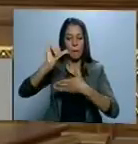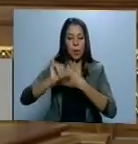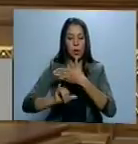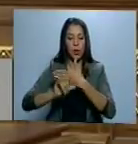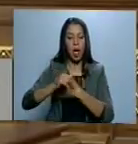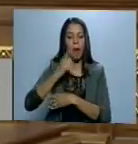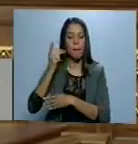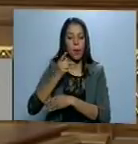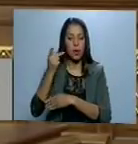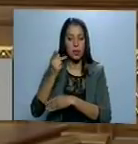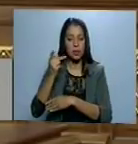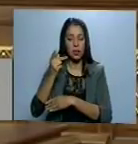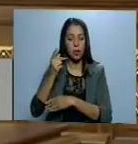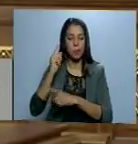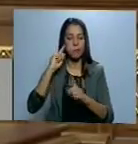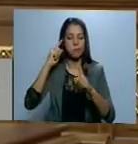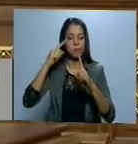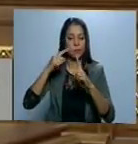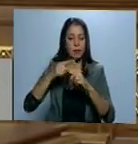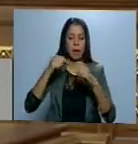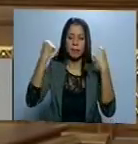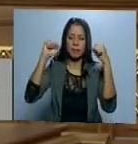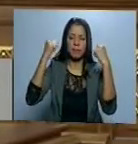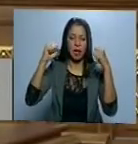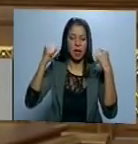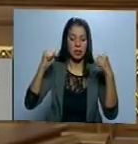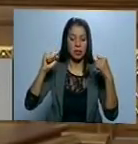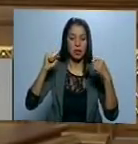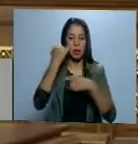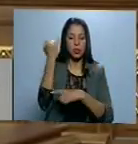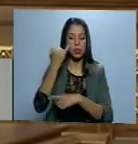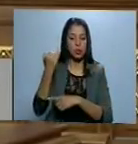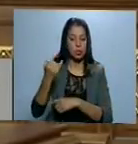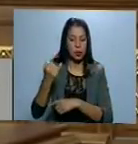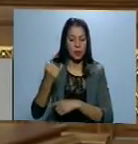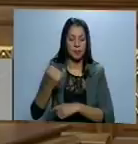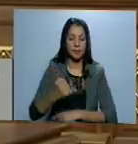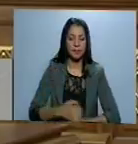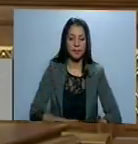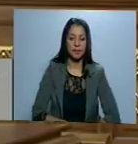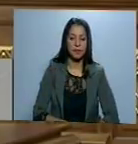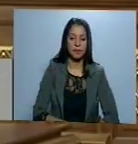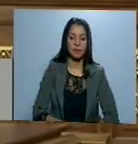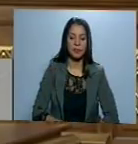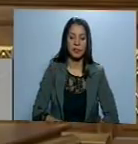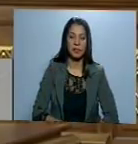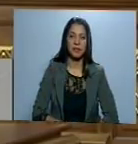político para ser llevado y ejecutado en el estado Zulia.